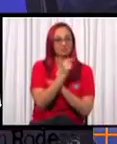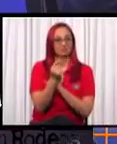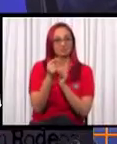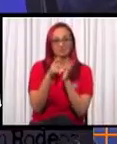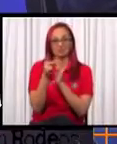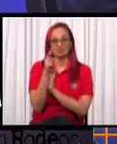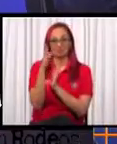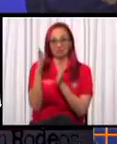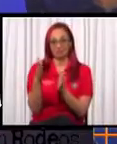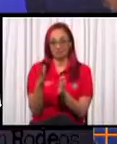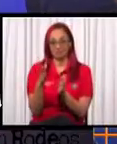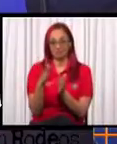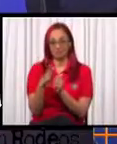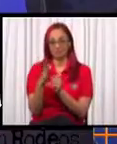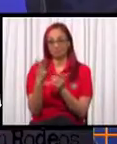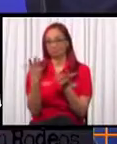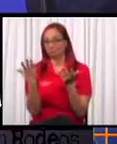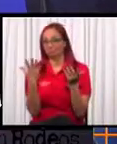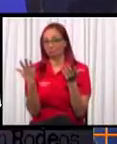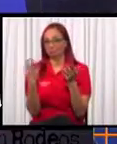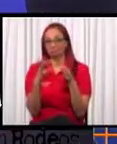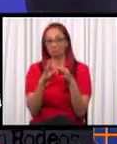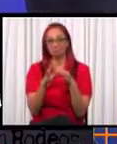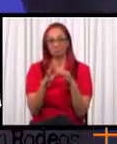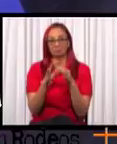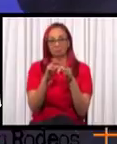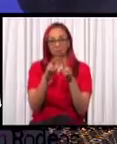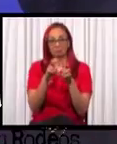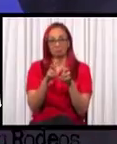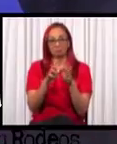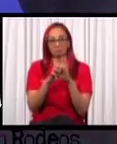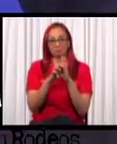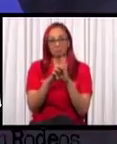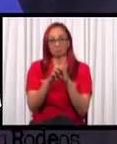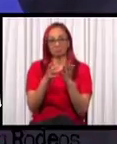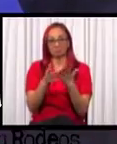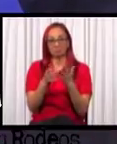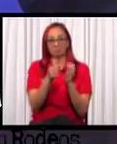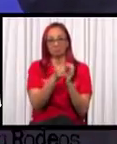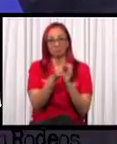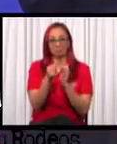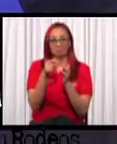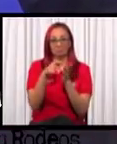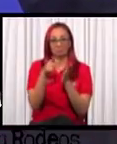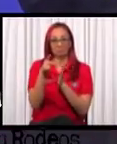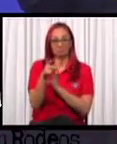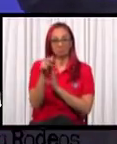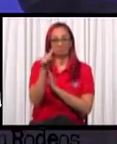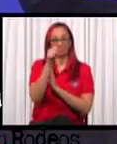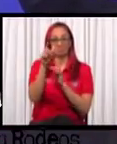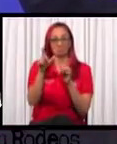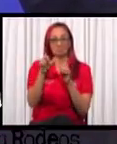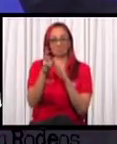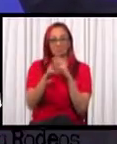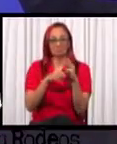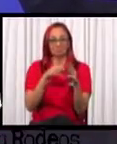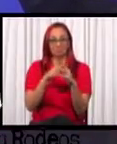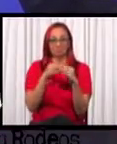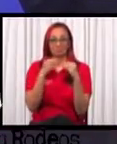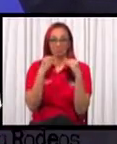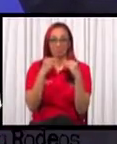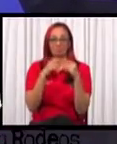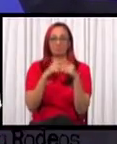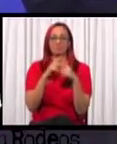Rica, a la hora de analizar, por ejemplo, los salarios que se pagan en otros lugares del mundo, señores, realmente